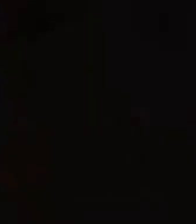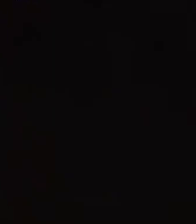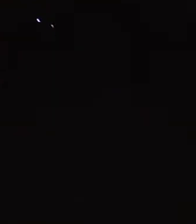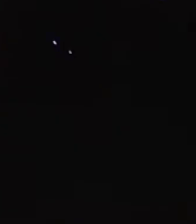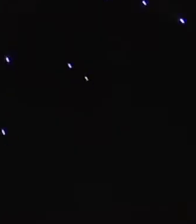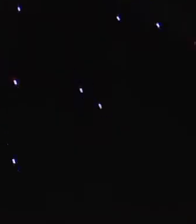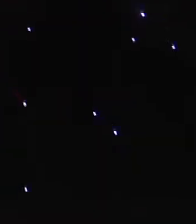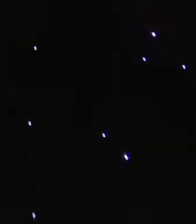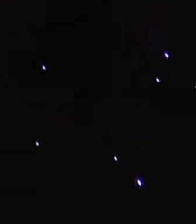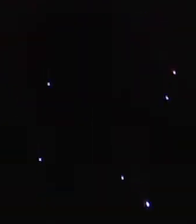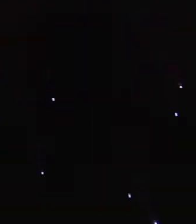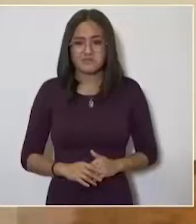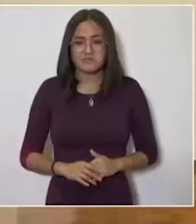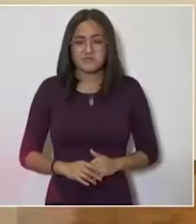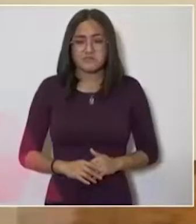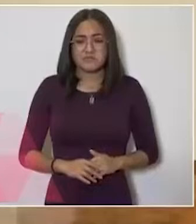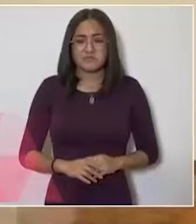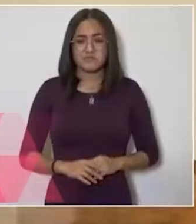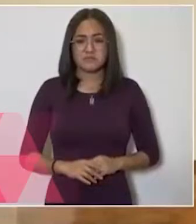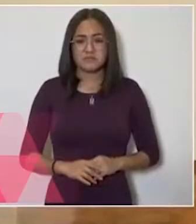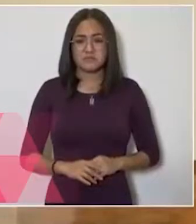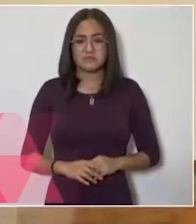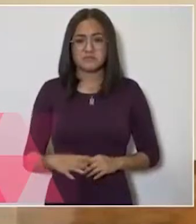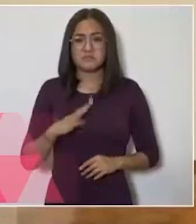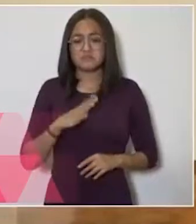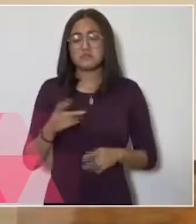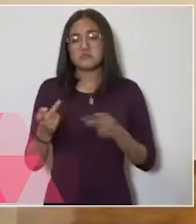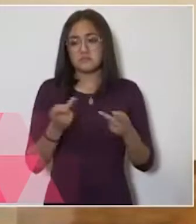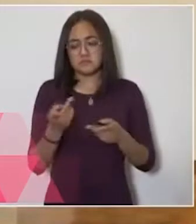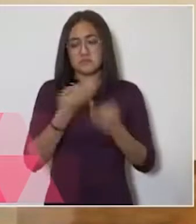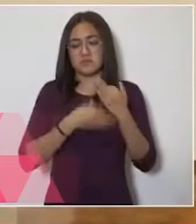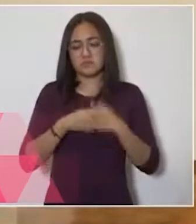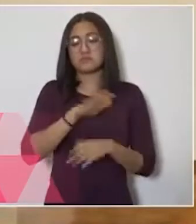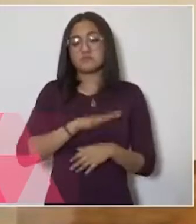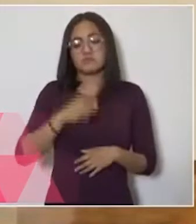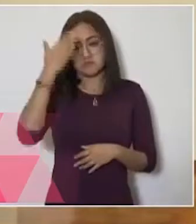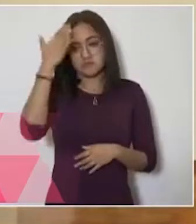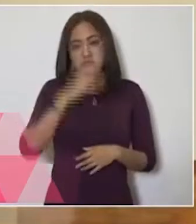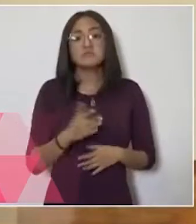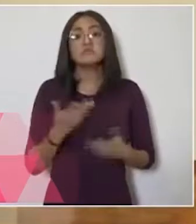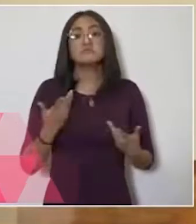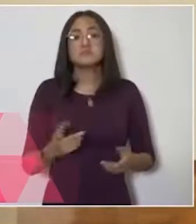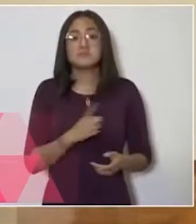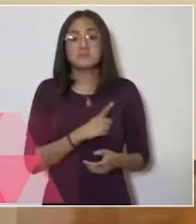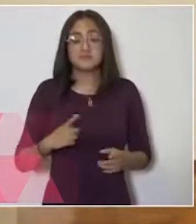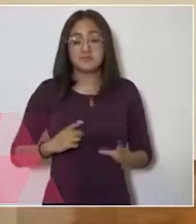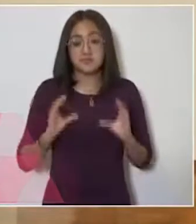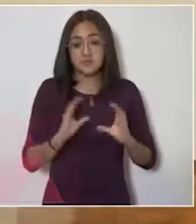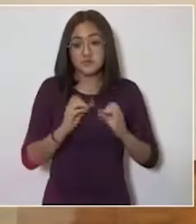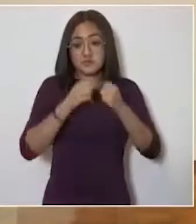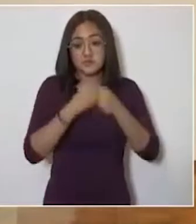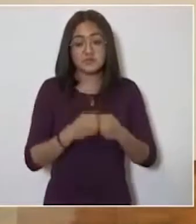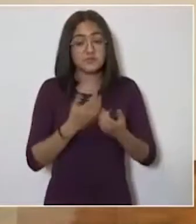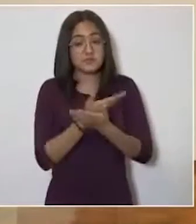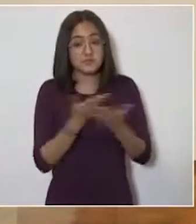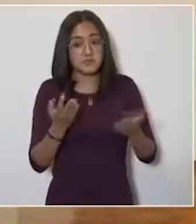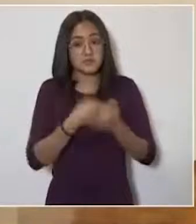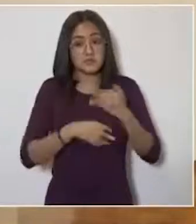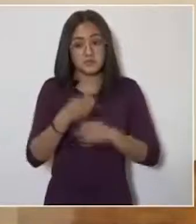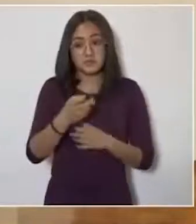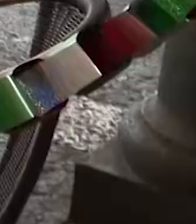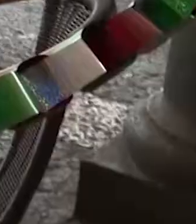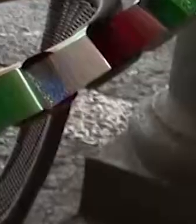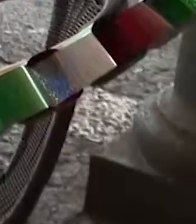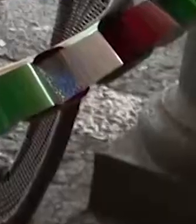concluyan con saldo blanco va a haber una estrategia general de cuidado de seguridad pública en todo el estado